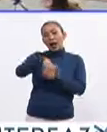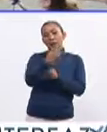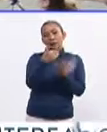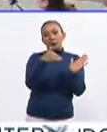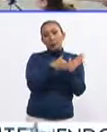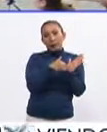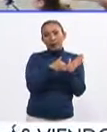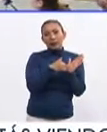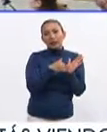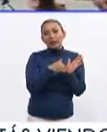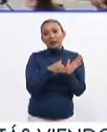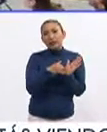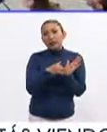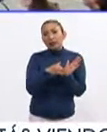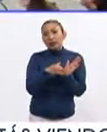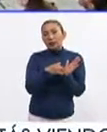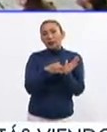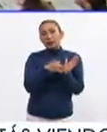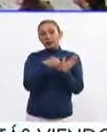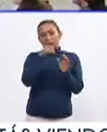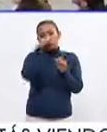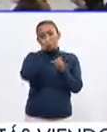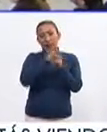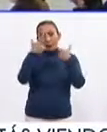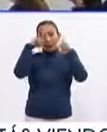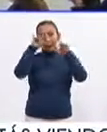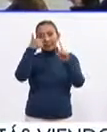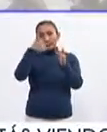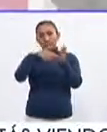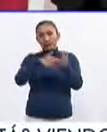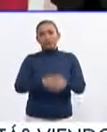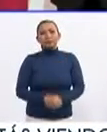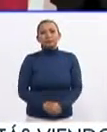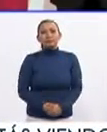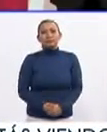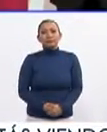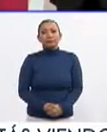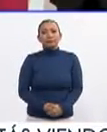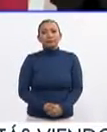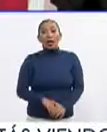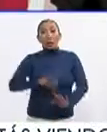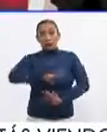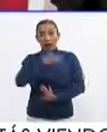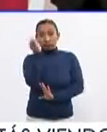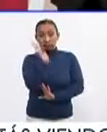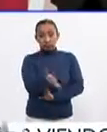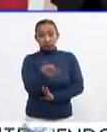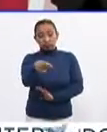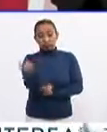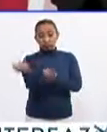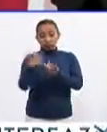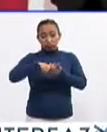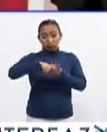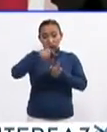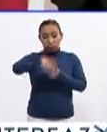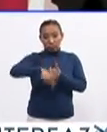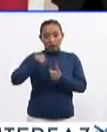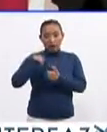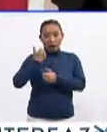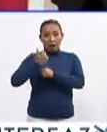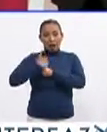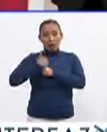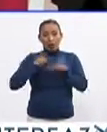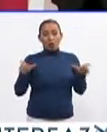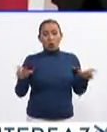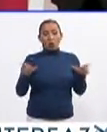14,000, y por la Secretaría de Marina, 6,000. Una vez aprobado su ingreso a la Guardia